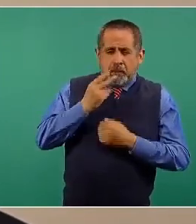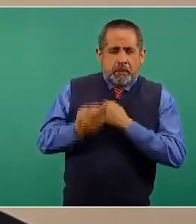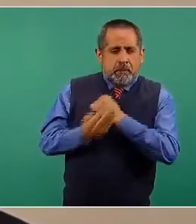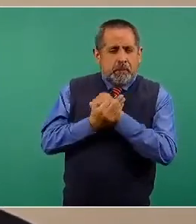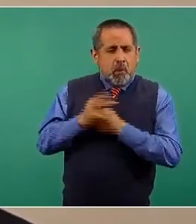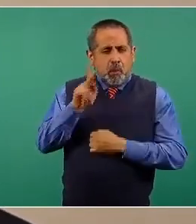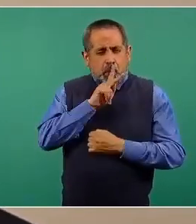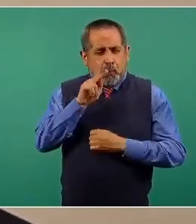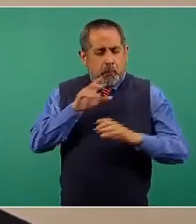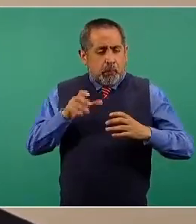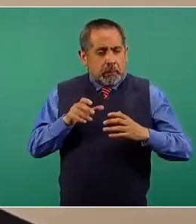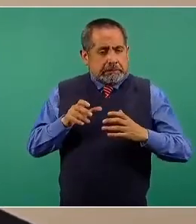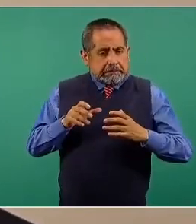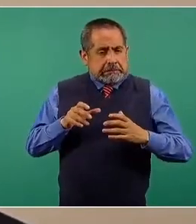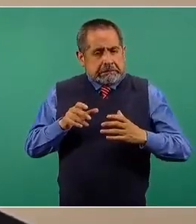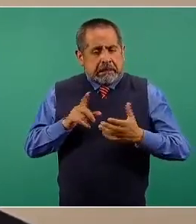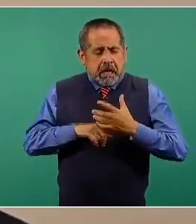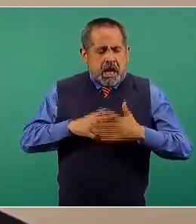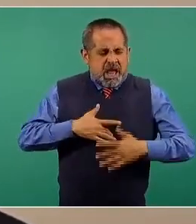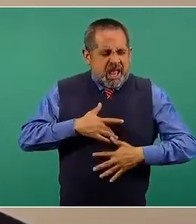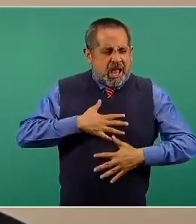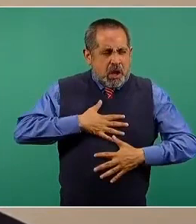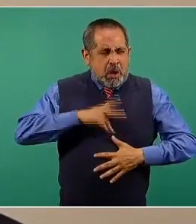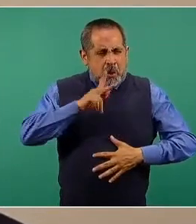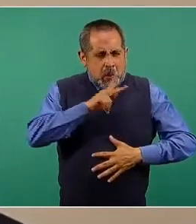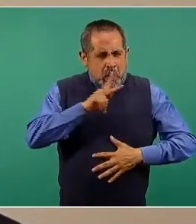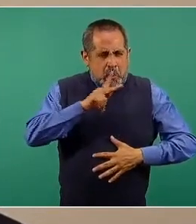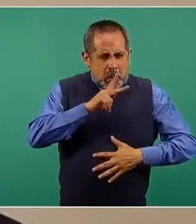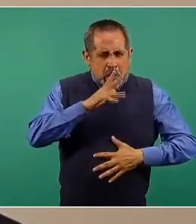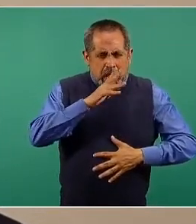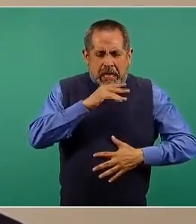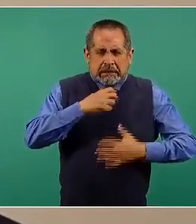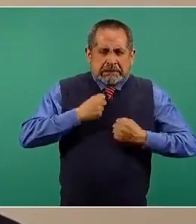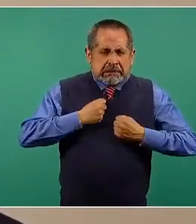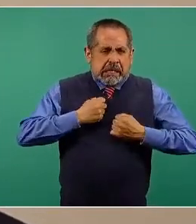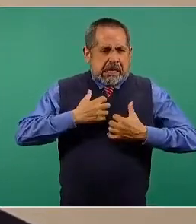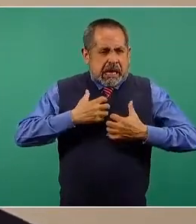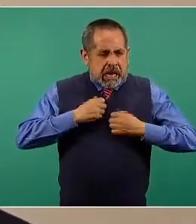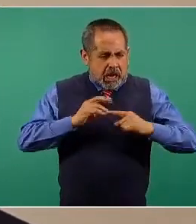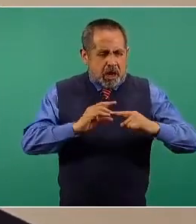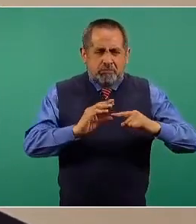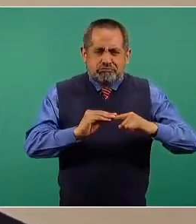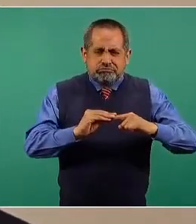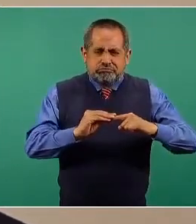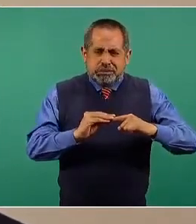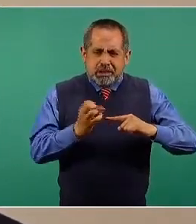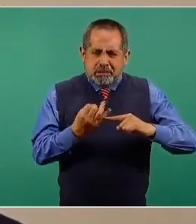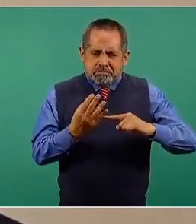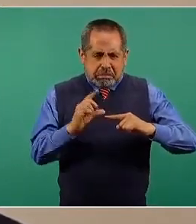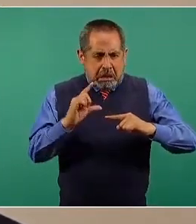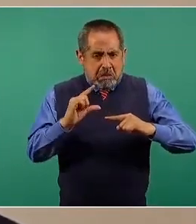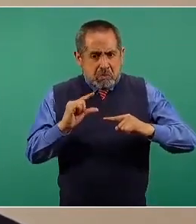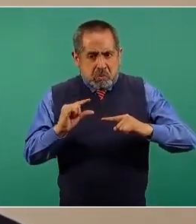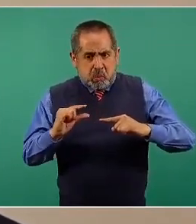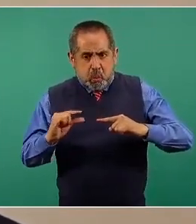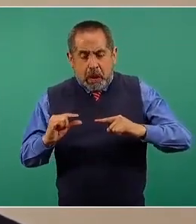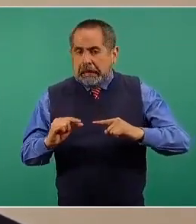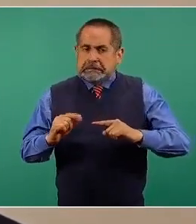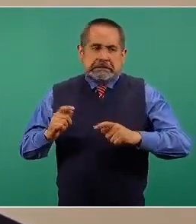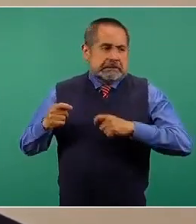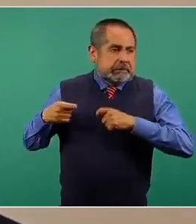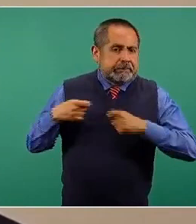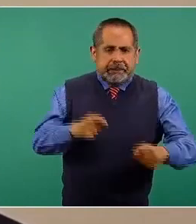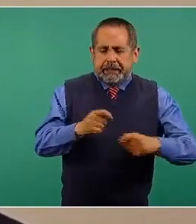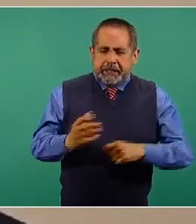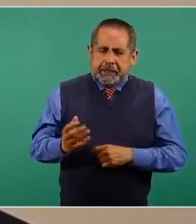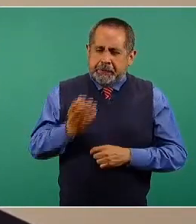identifica que empieza a haber una disminución en la saturación de oxígeno, pues es precisamente uno de los tratamientos que hasta este